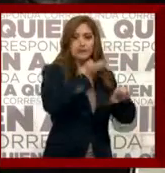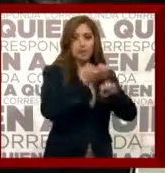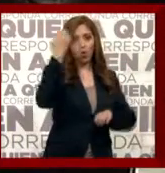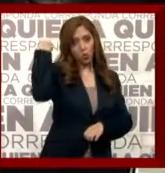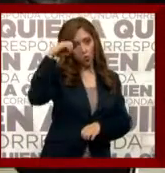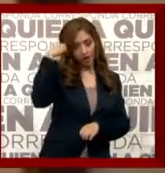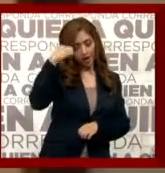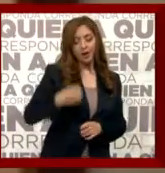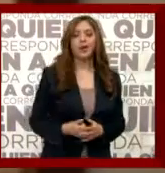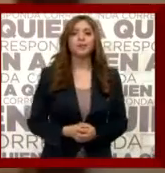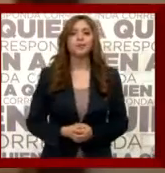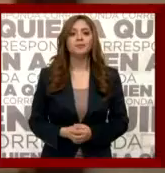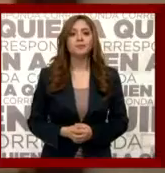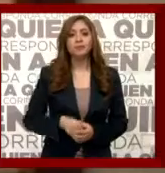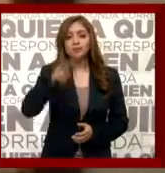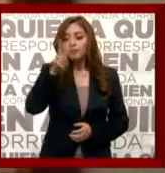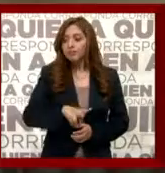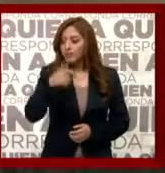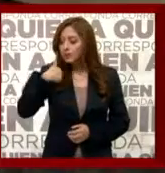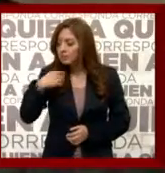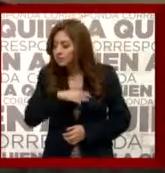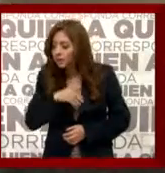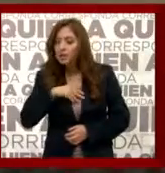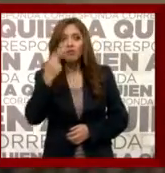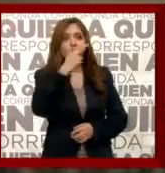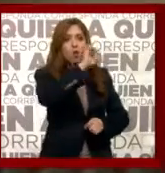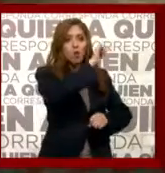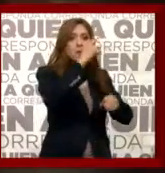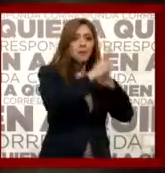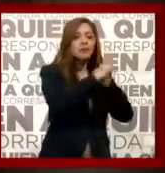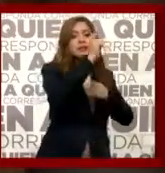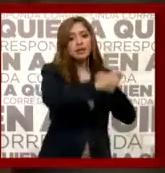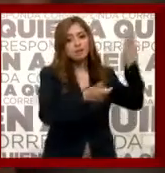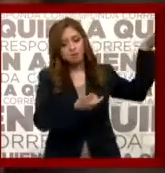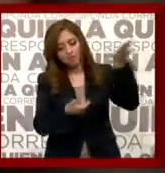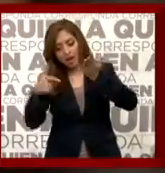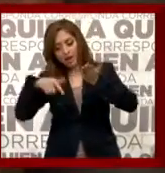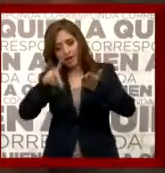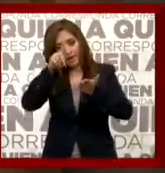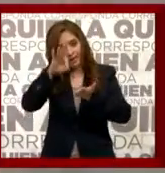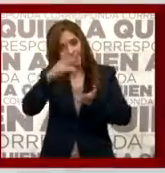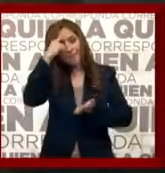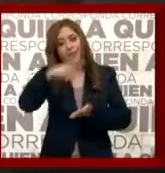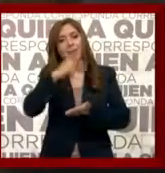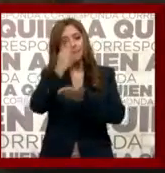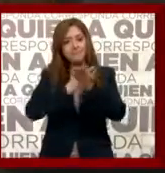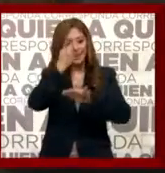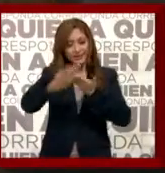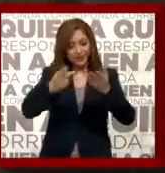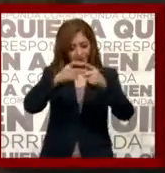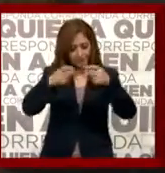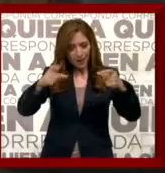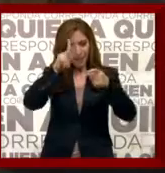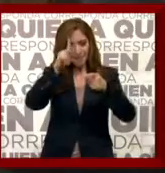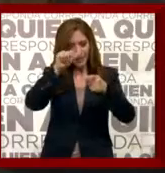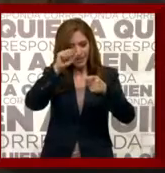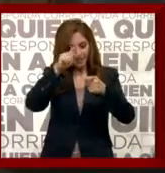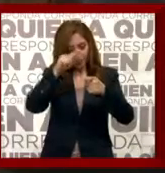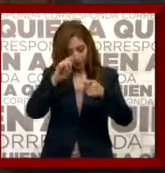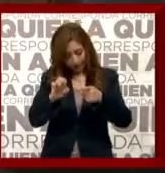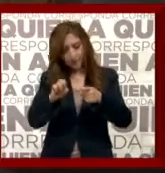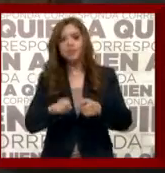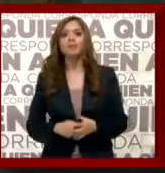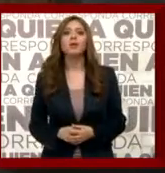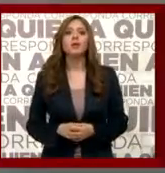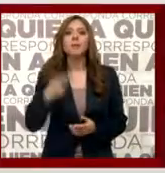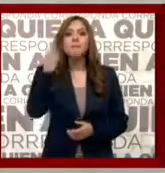de dar atención médica en el extranjero a su hija, el señor Juan Carlos Marín vino a la Ciudad de México a tramitar su pasaporte. Y resultó que el acta de nacimiento